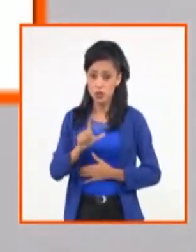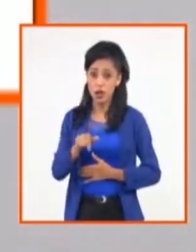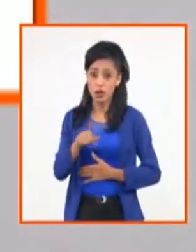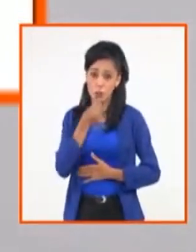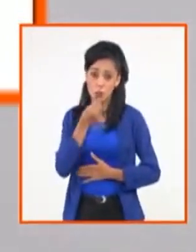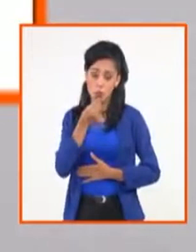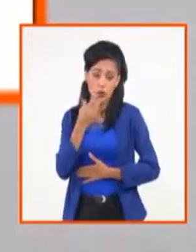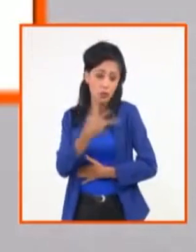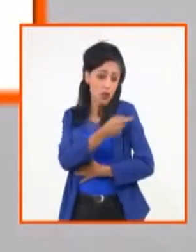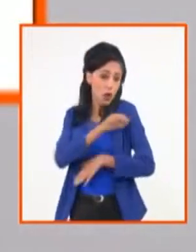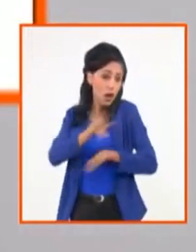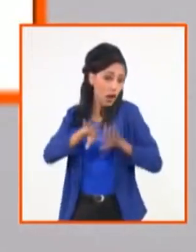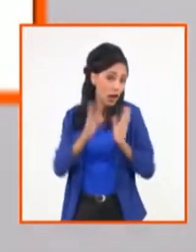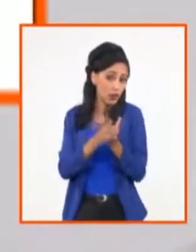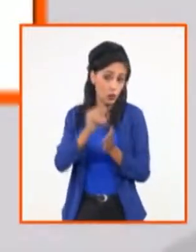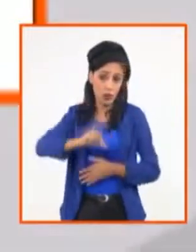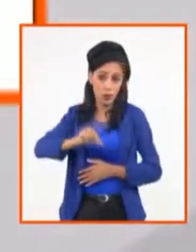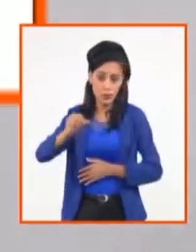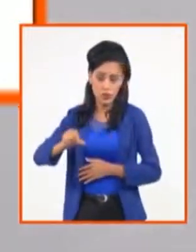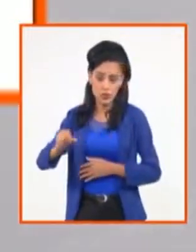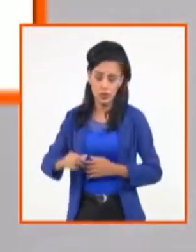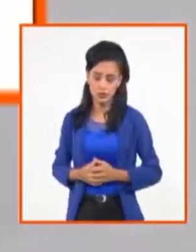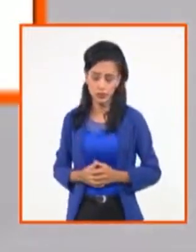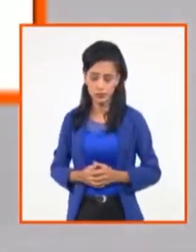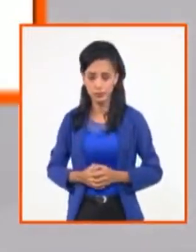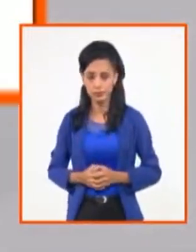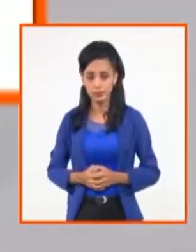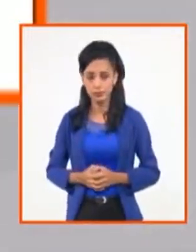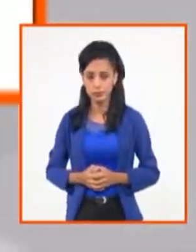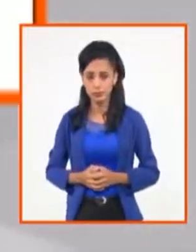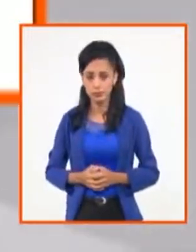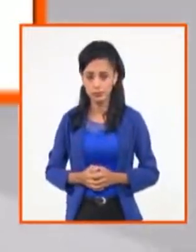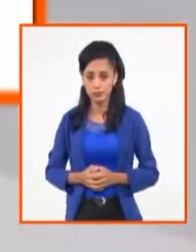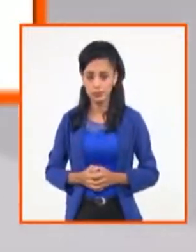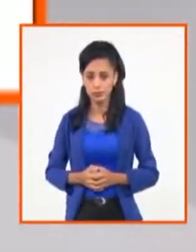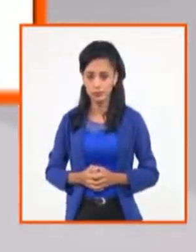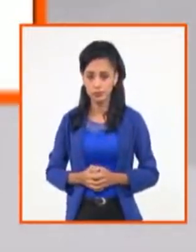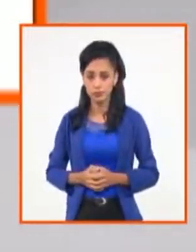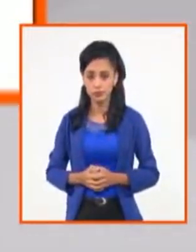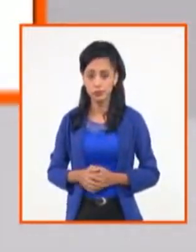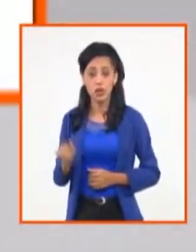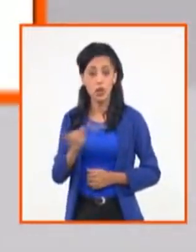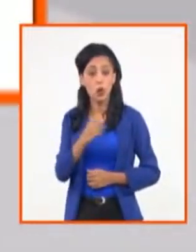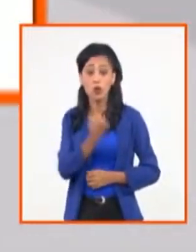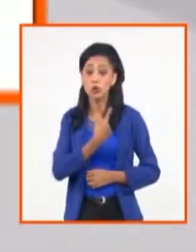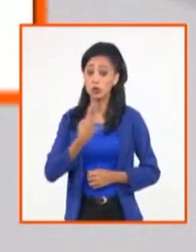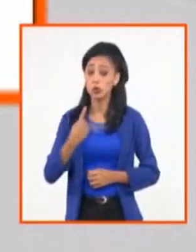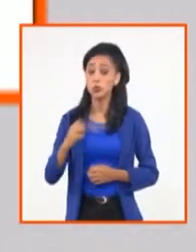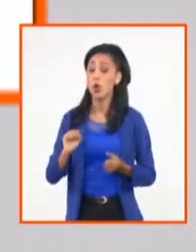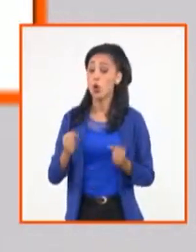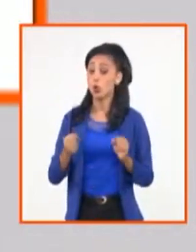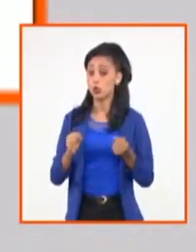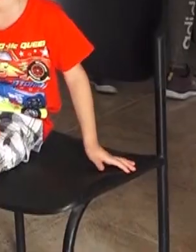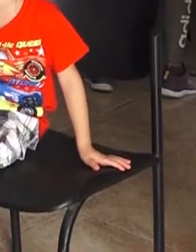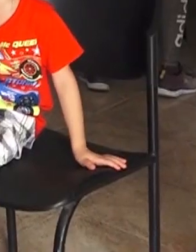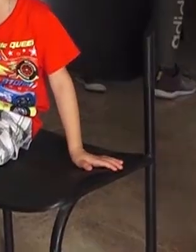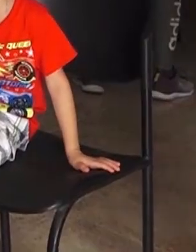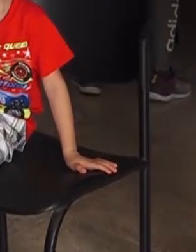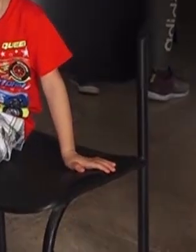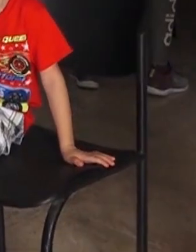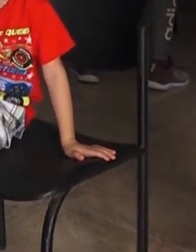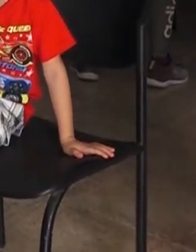sobre todo porque además hemos sido muy consecuentes con el componente regulatorio y el componente ético que lleva al desarrollo de las vacunas.